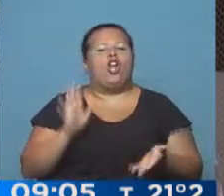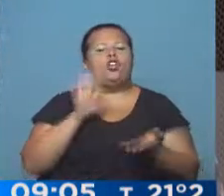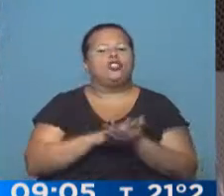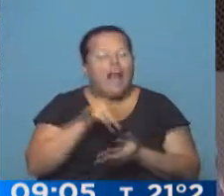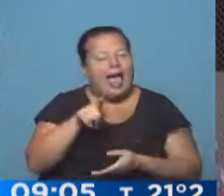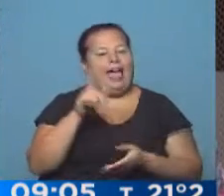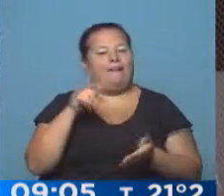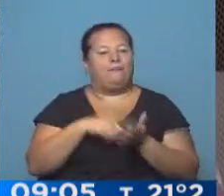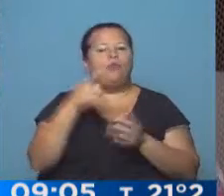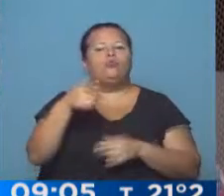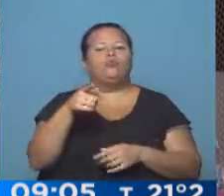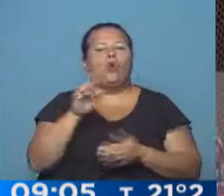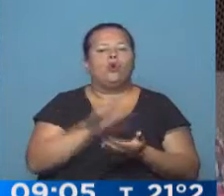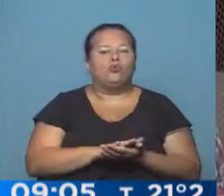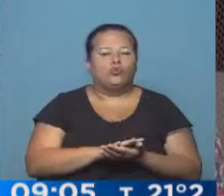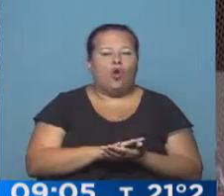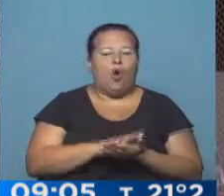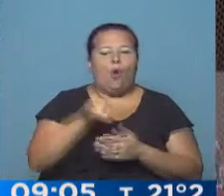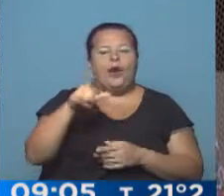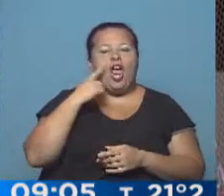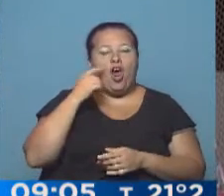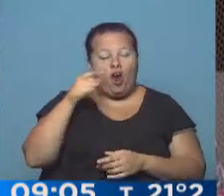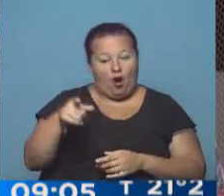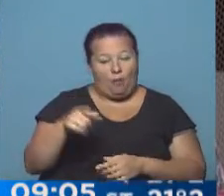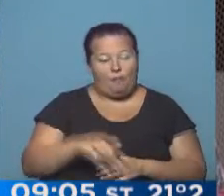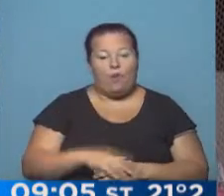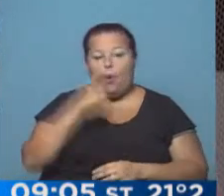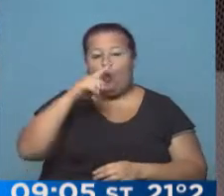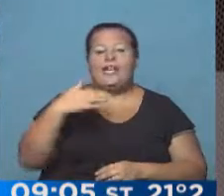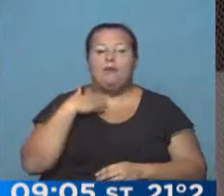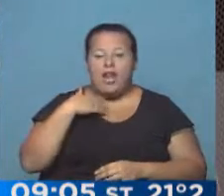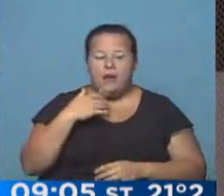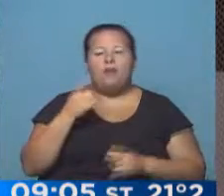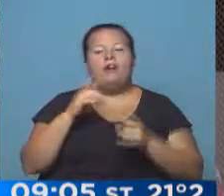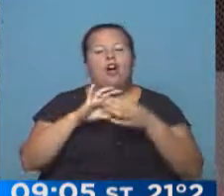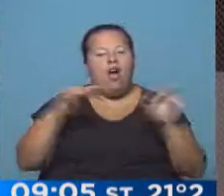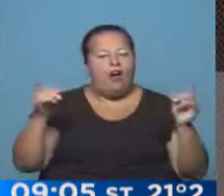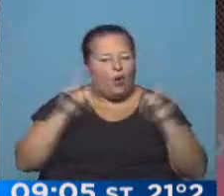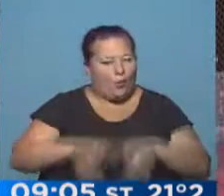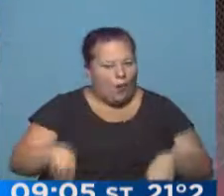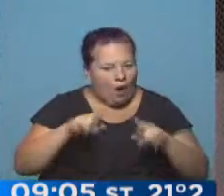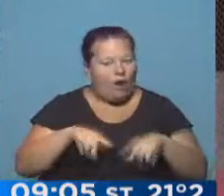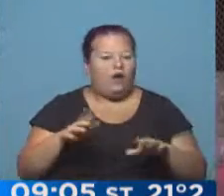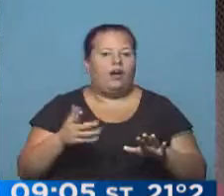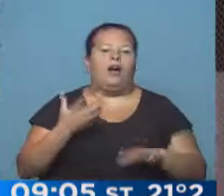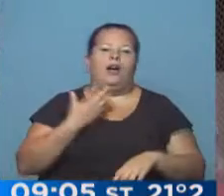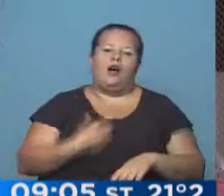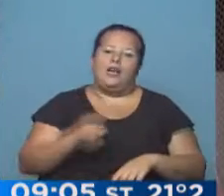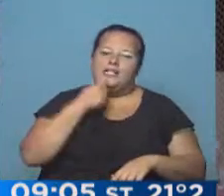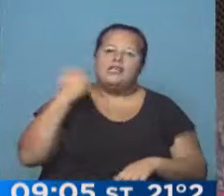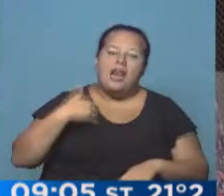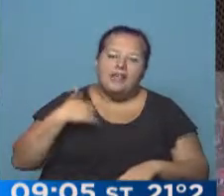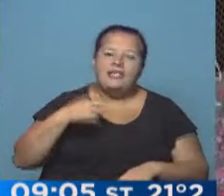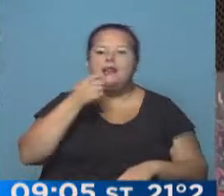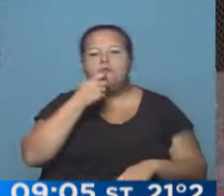eso hay un artículo que escribí de raúl sobre el último libro por ejemplo hoy hay una frase que se repite muchísimo es ahí se argentina tuviese